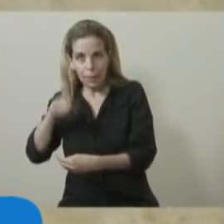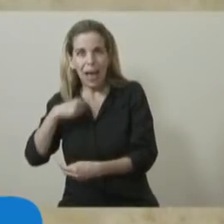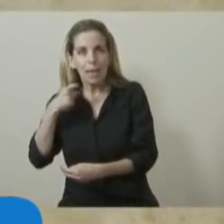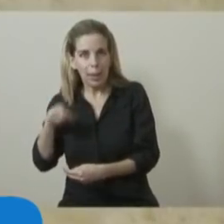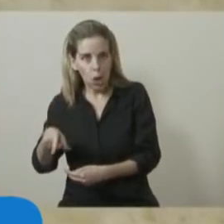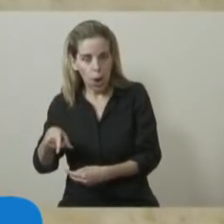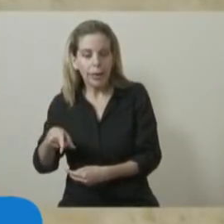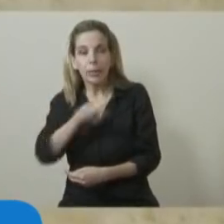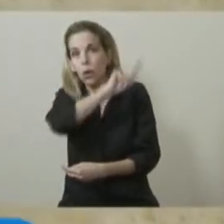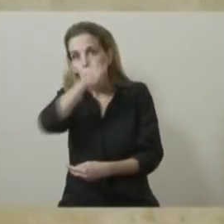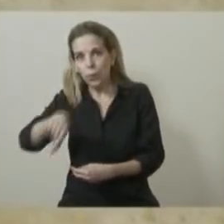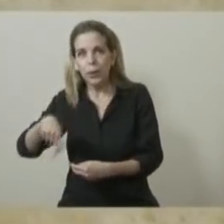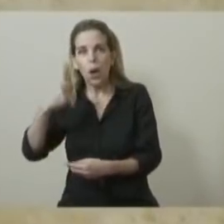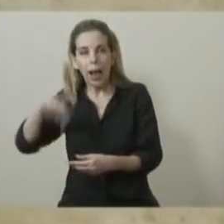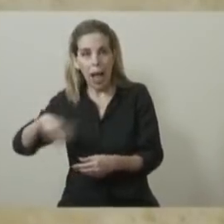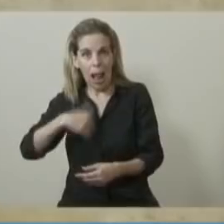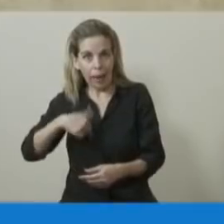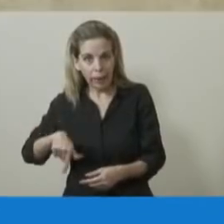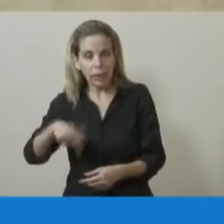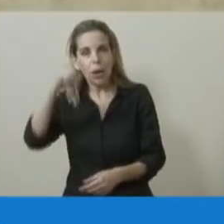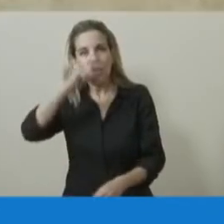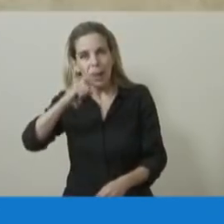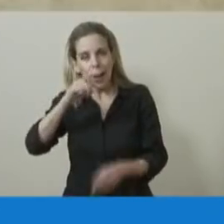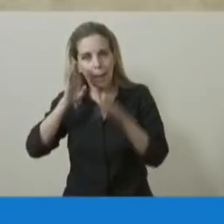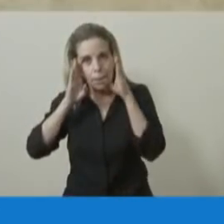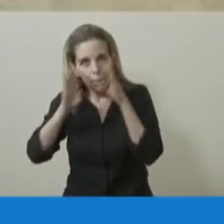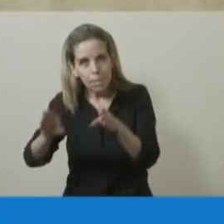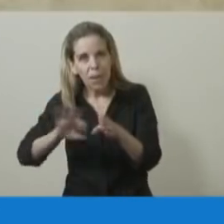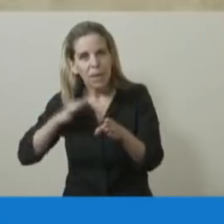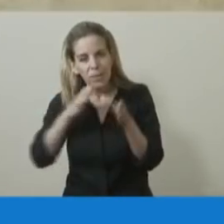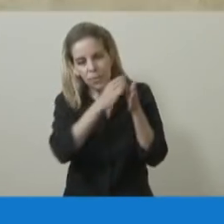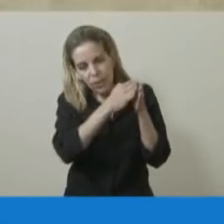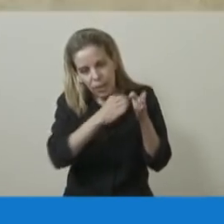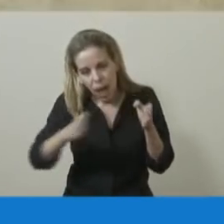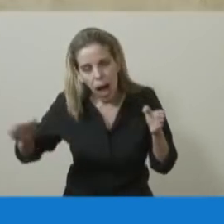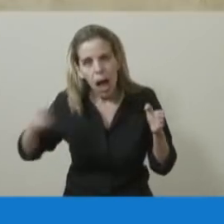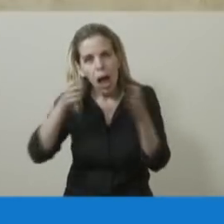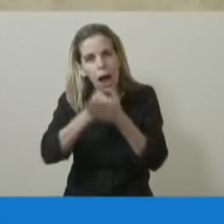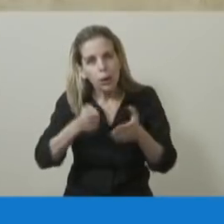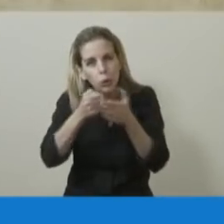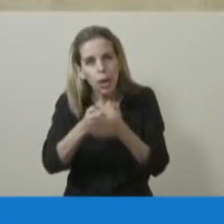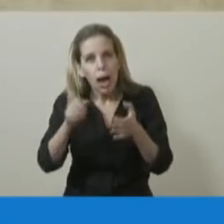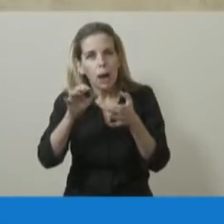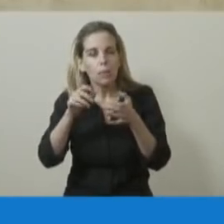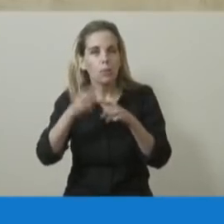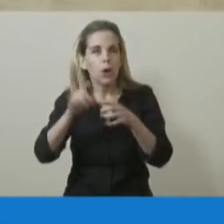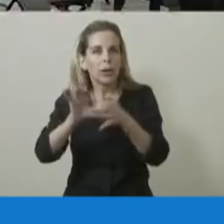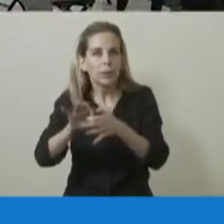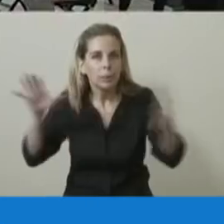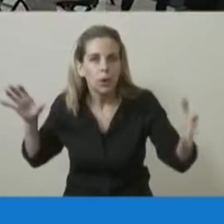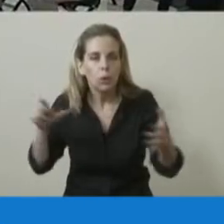tal, y dedicó su vida a independizarse y a hacer de esta patria un suelo